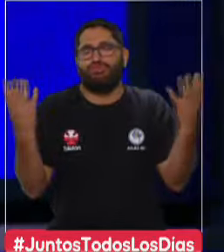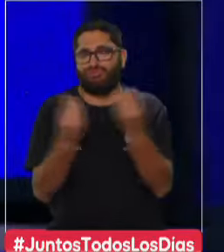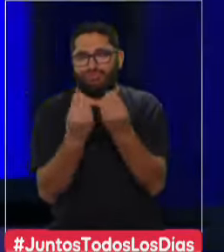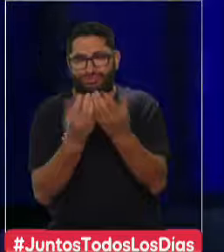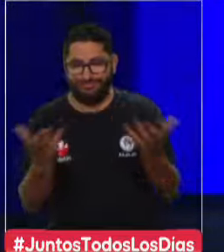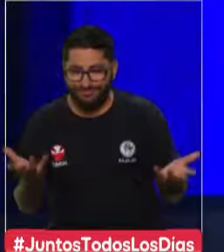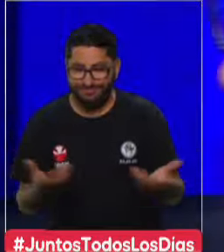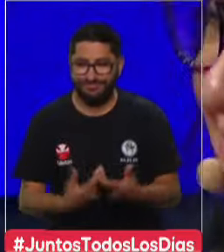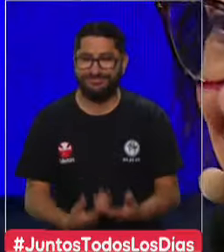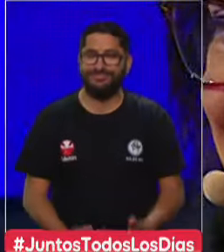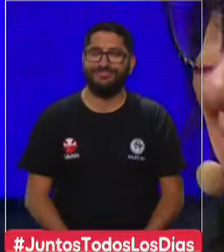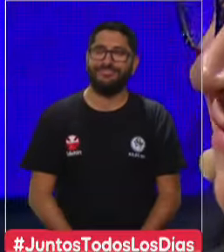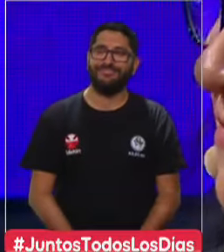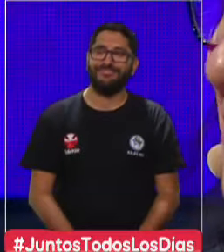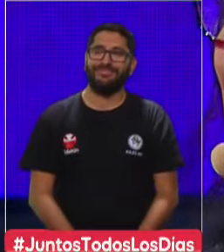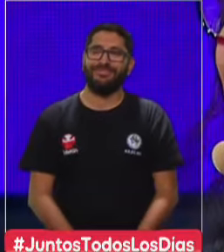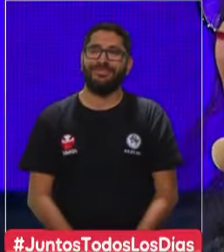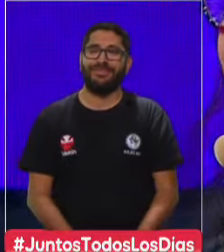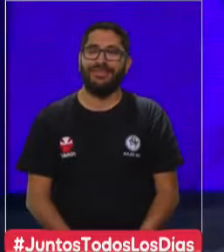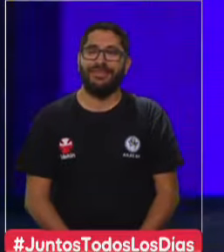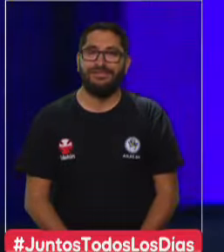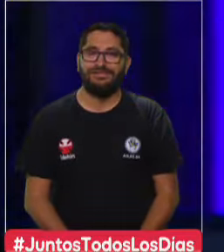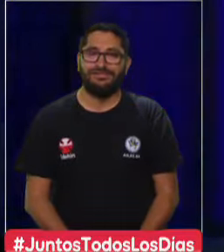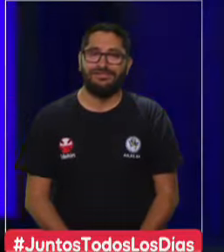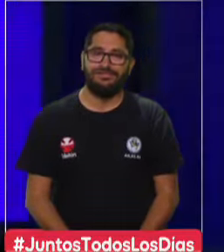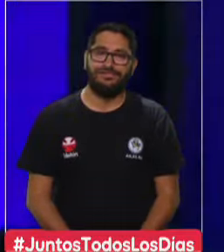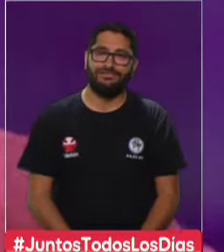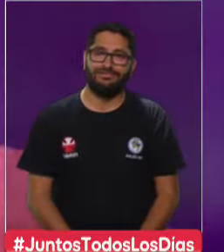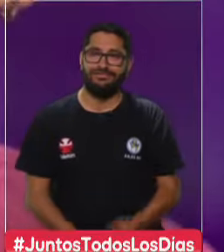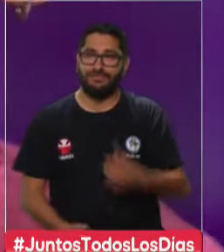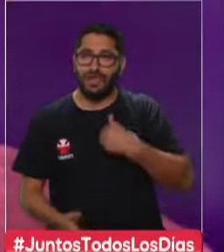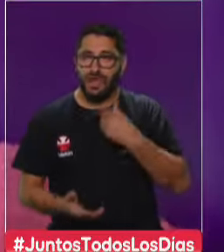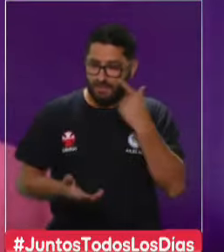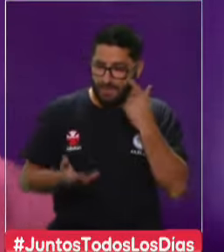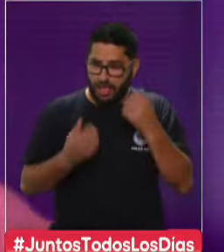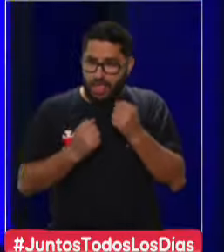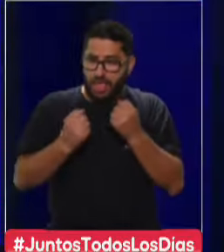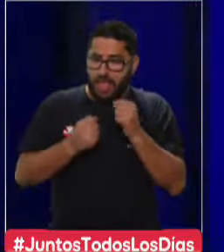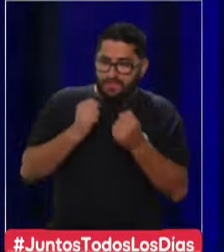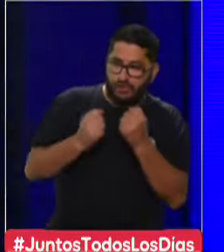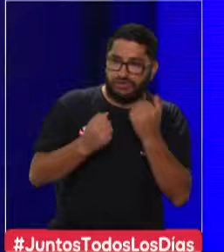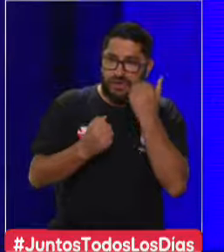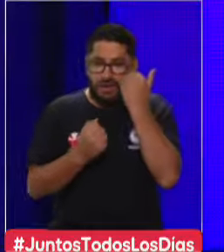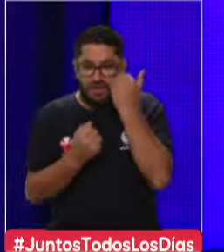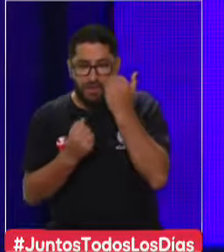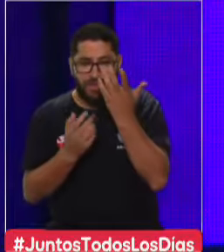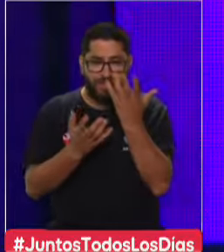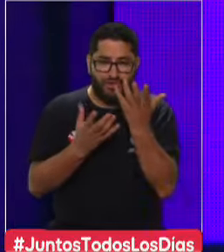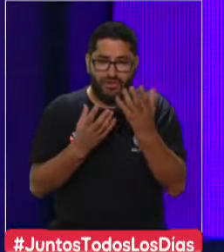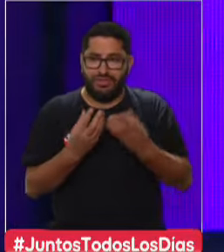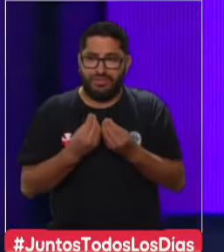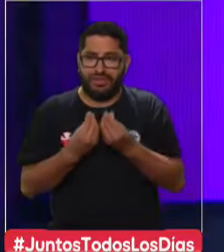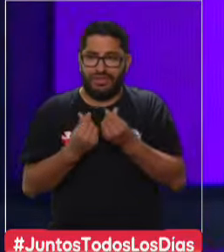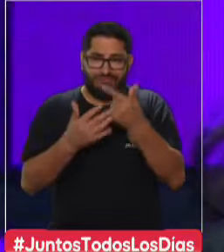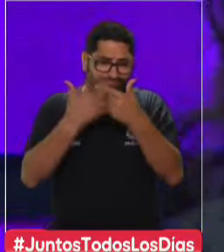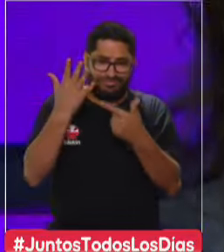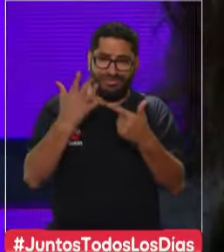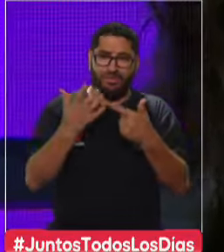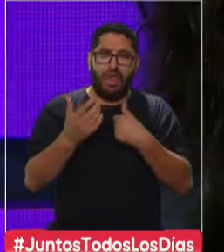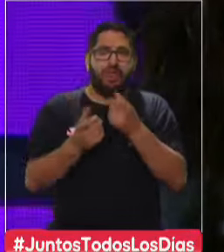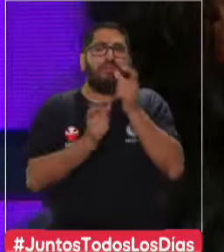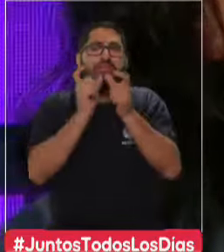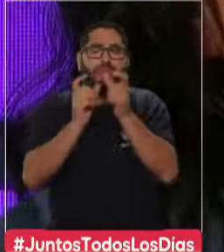El Joaquín, el fanático pasapalabra, me dice, oye, yo no me vaya a hablar mucho, yo soy tímido, soy de pocas palabras. Pero ¿qué destacarías